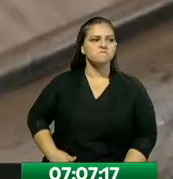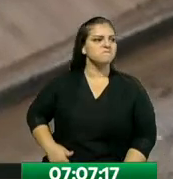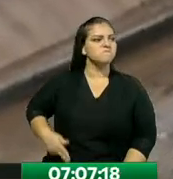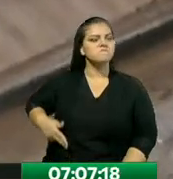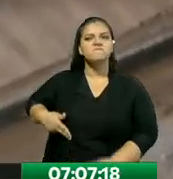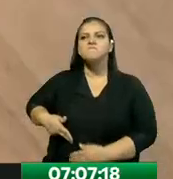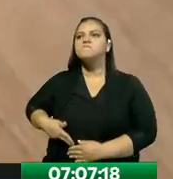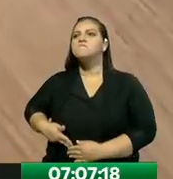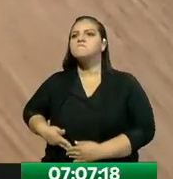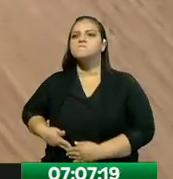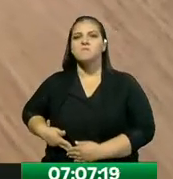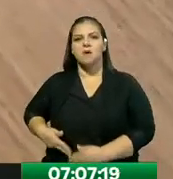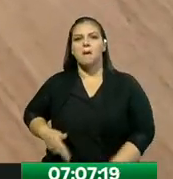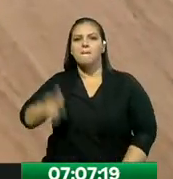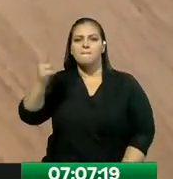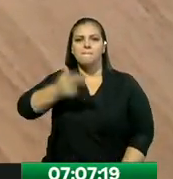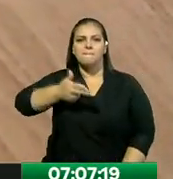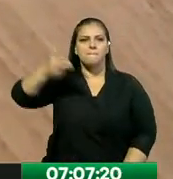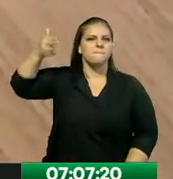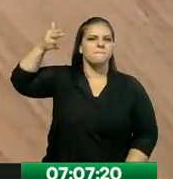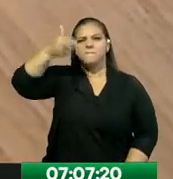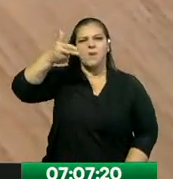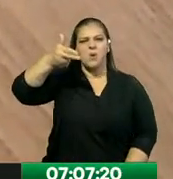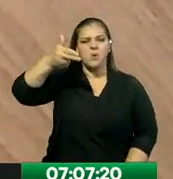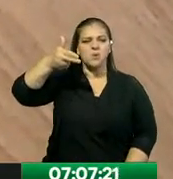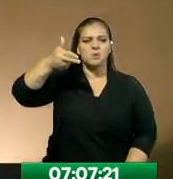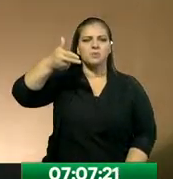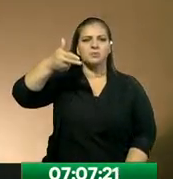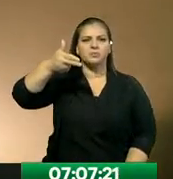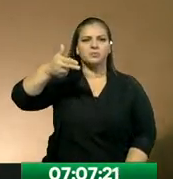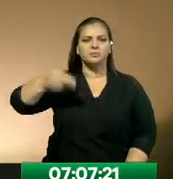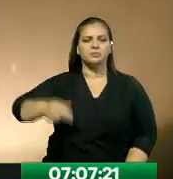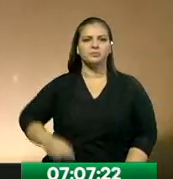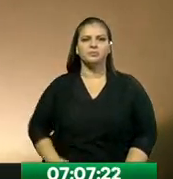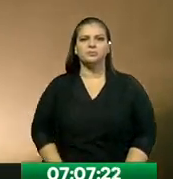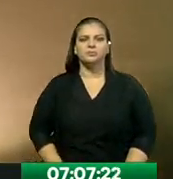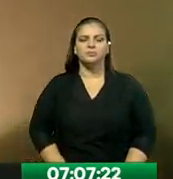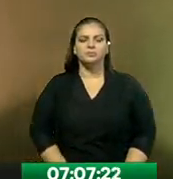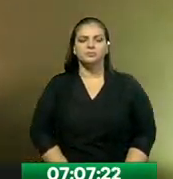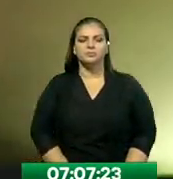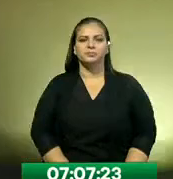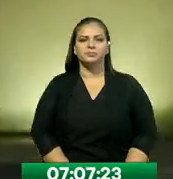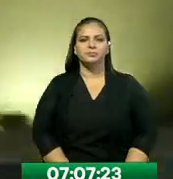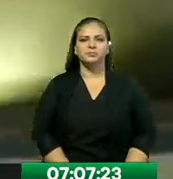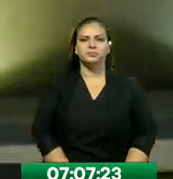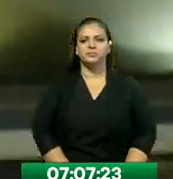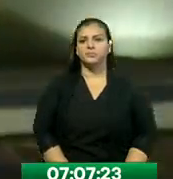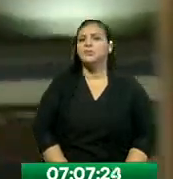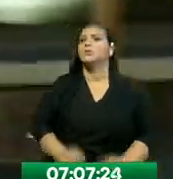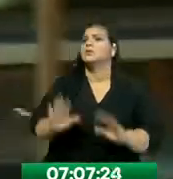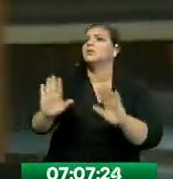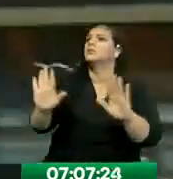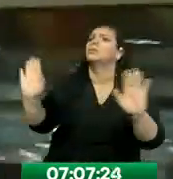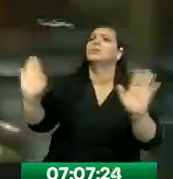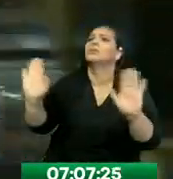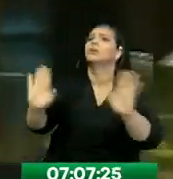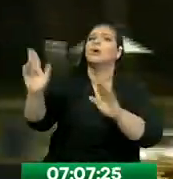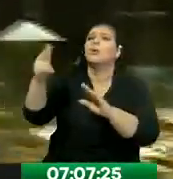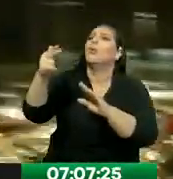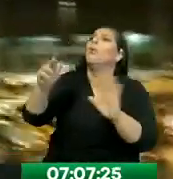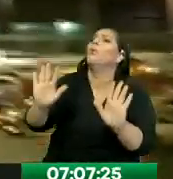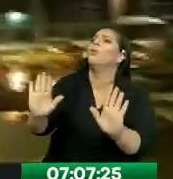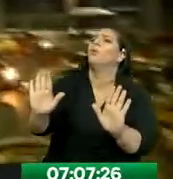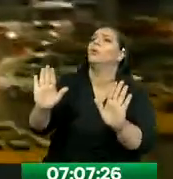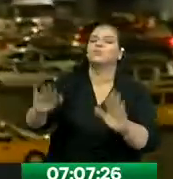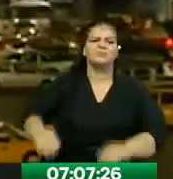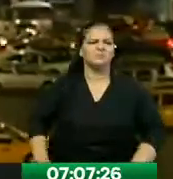andén. Arriba en el andén. Ya estando en el bus, él cogió e ingresó a la parte de arriba, en el segundo piso. Quisimos verbalizar con el señor, tratamos de verbalizar con el señor, pero el señor